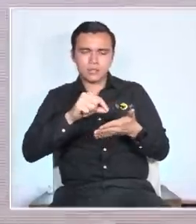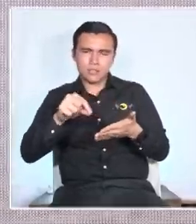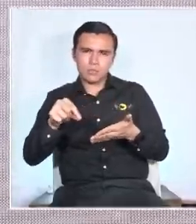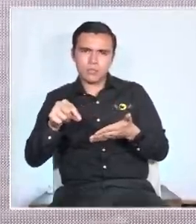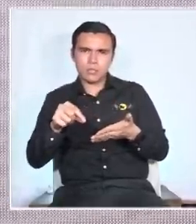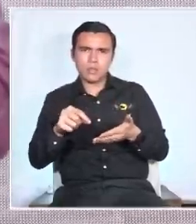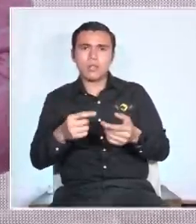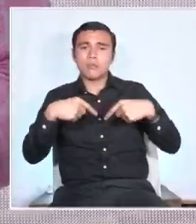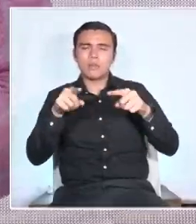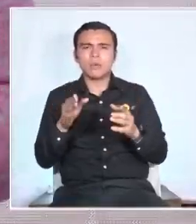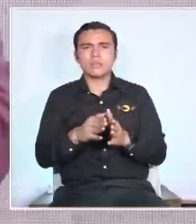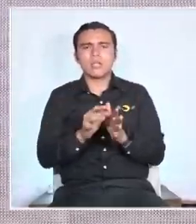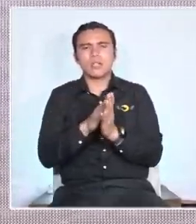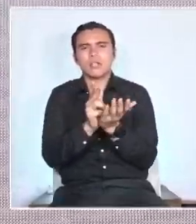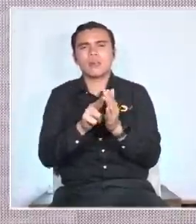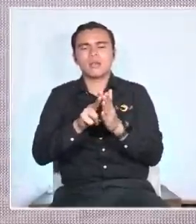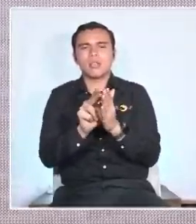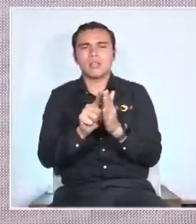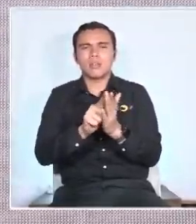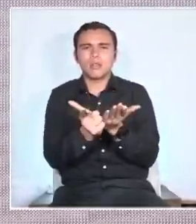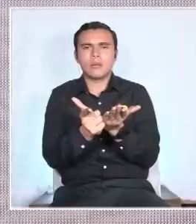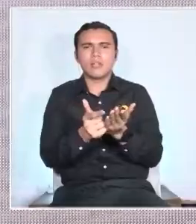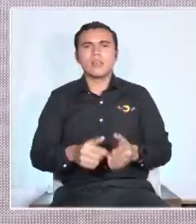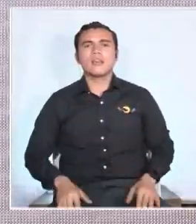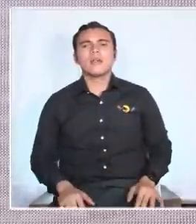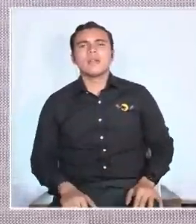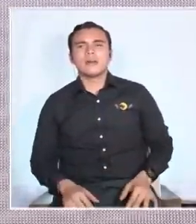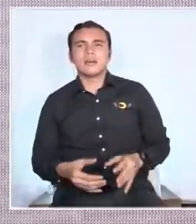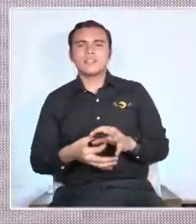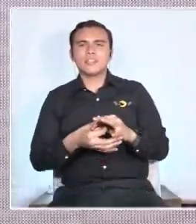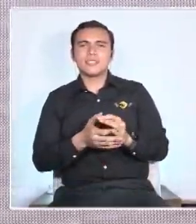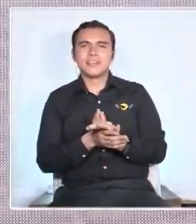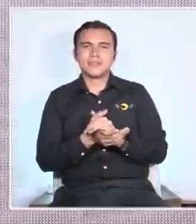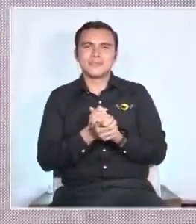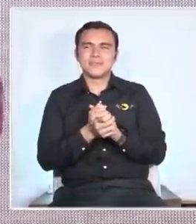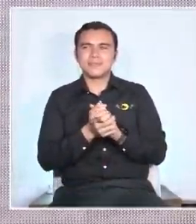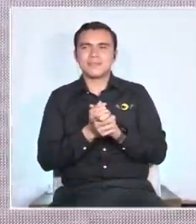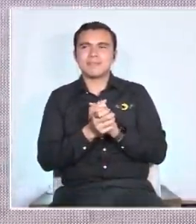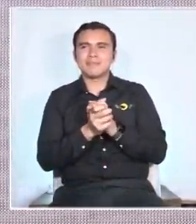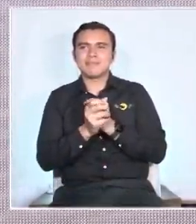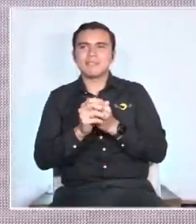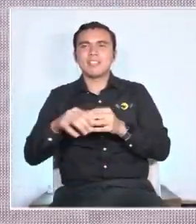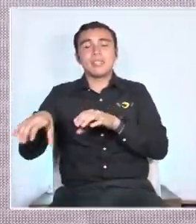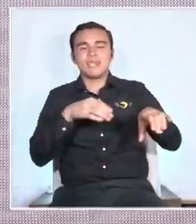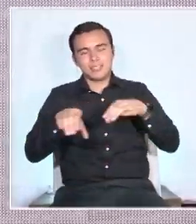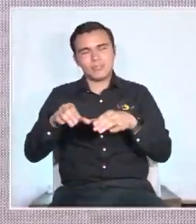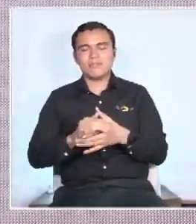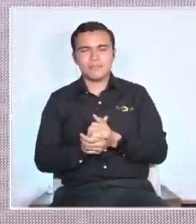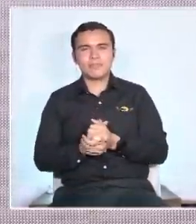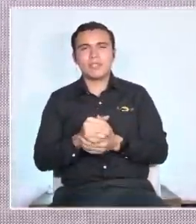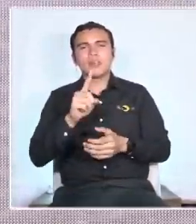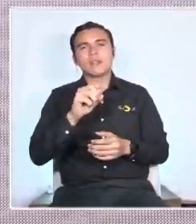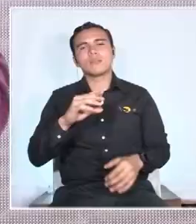y vamos a ir al libro de Hechos, capítulo 28, del 1 al 5. Si